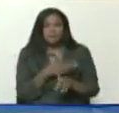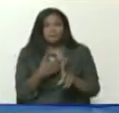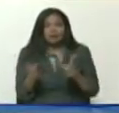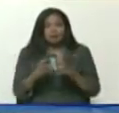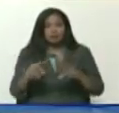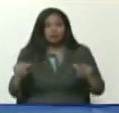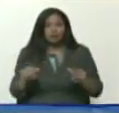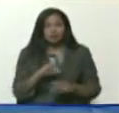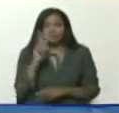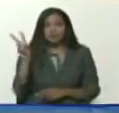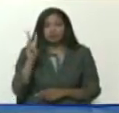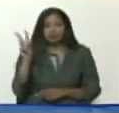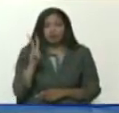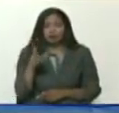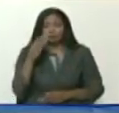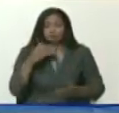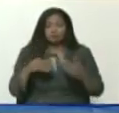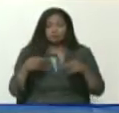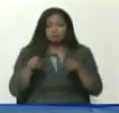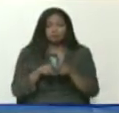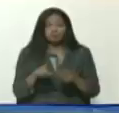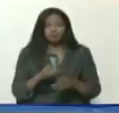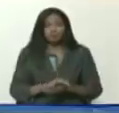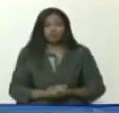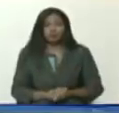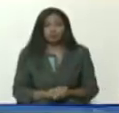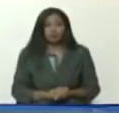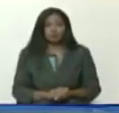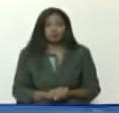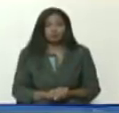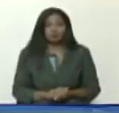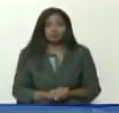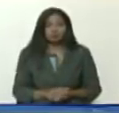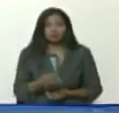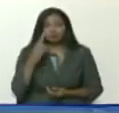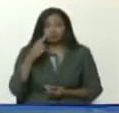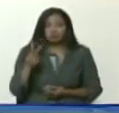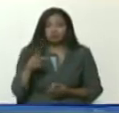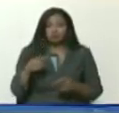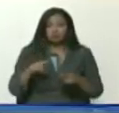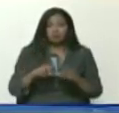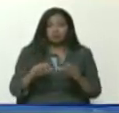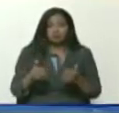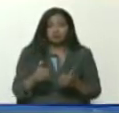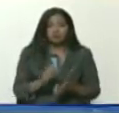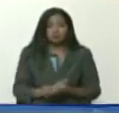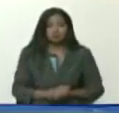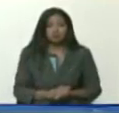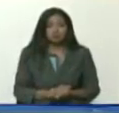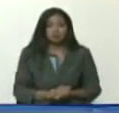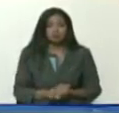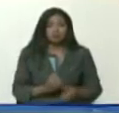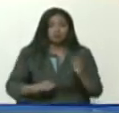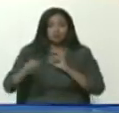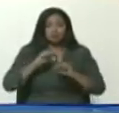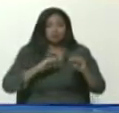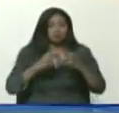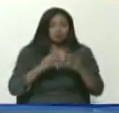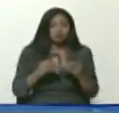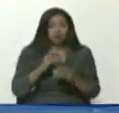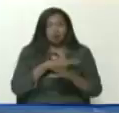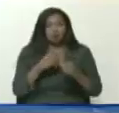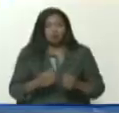territorio venezolano sagrado. Hoy ha arrancado el despliegue de toda la